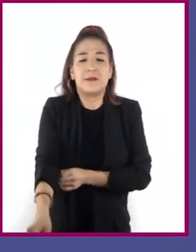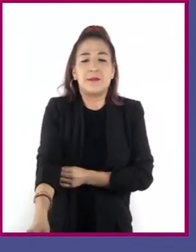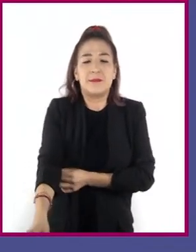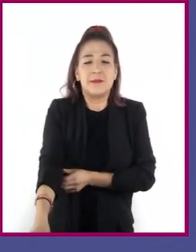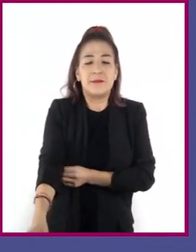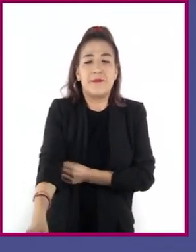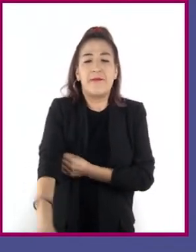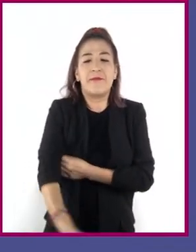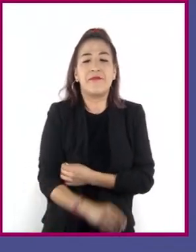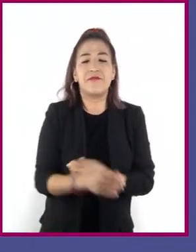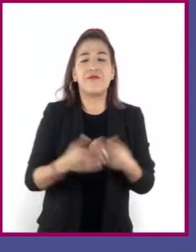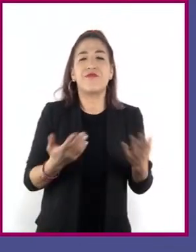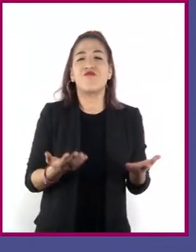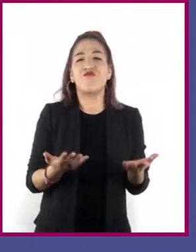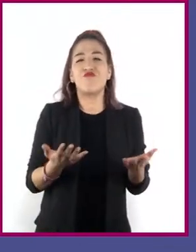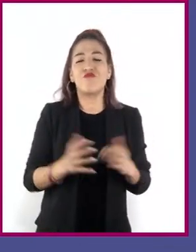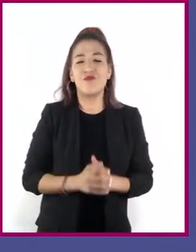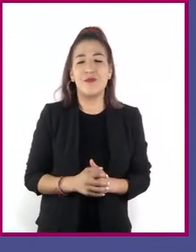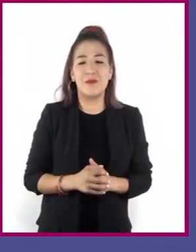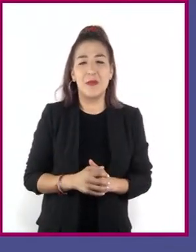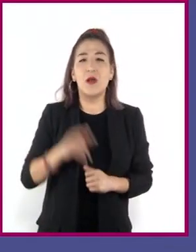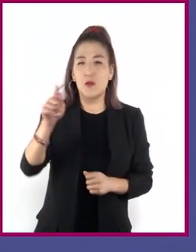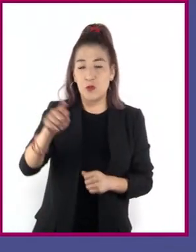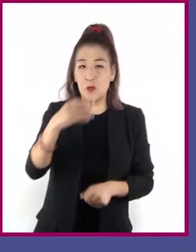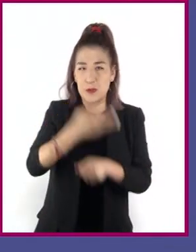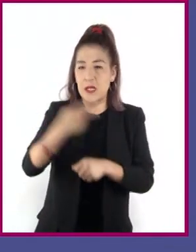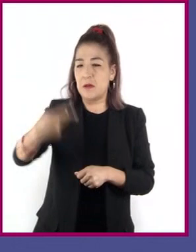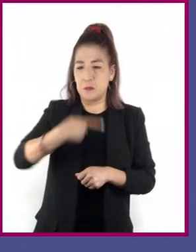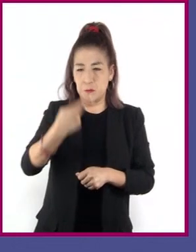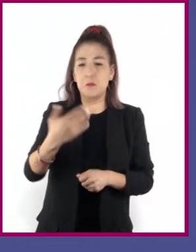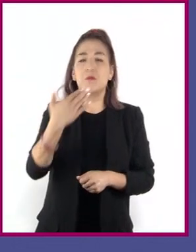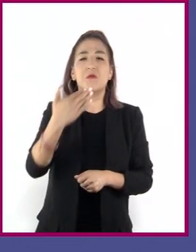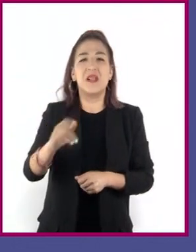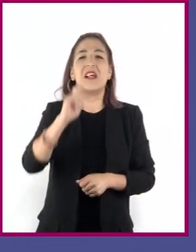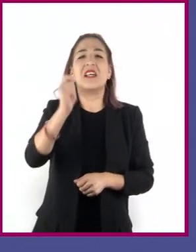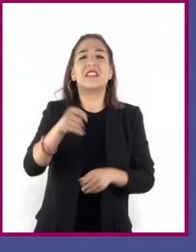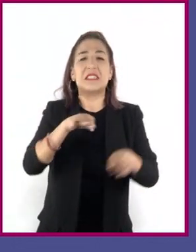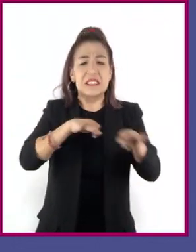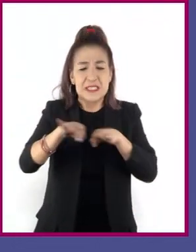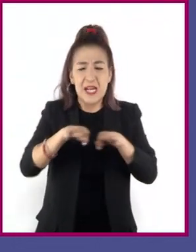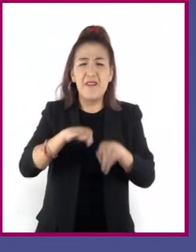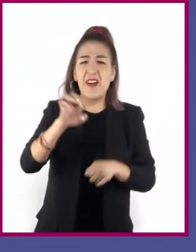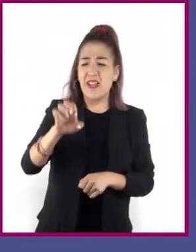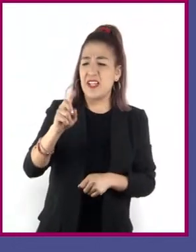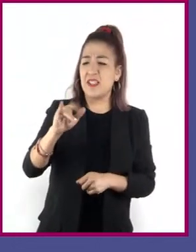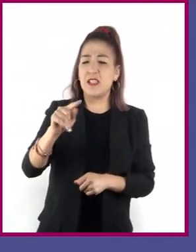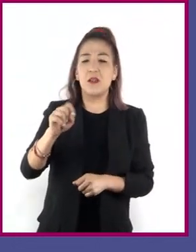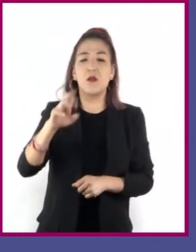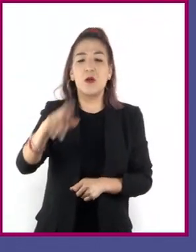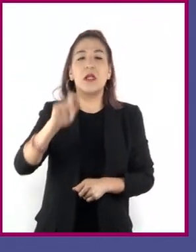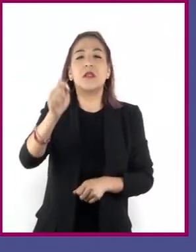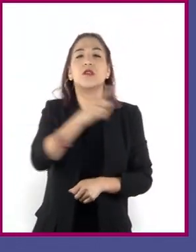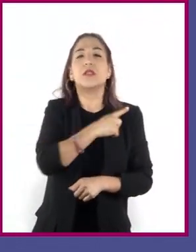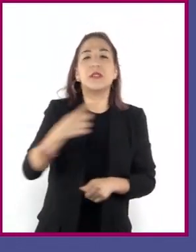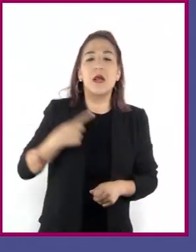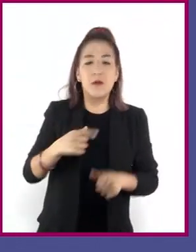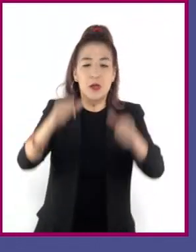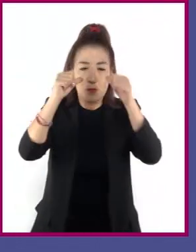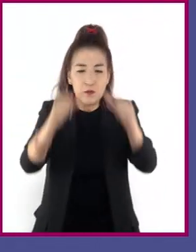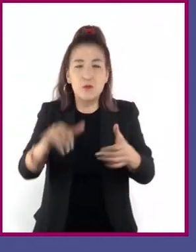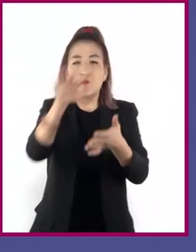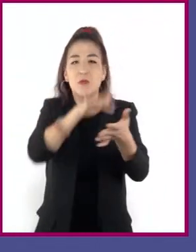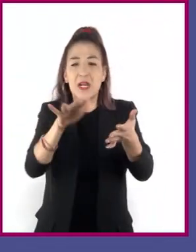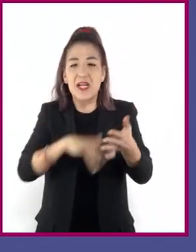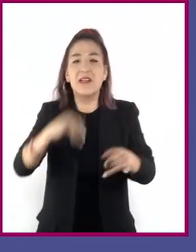pues es una muy buena pregunta ya que el trabajo de un editor es aquella persona que está revisando los textos